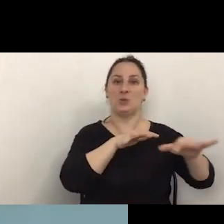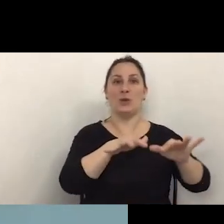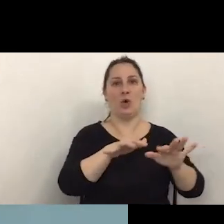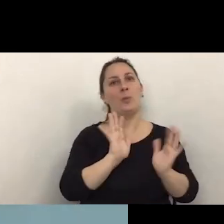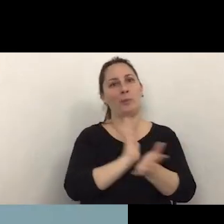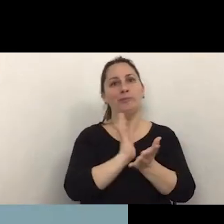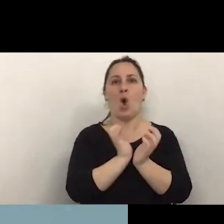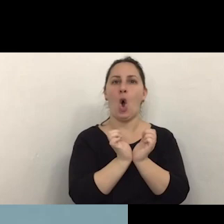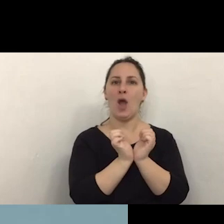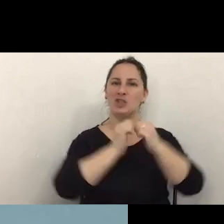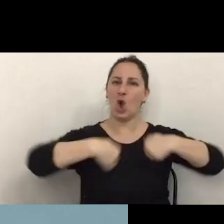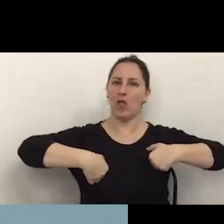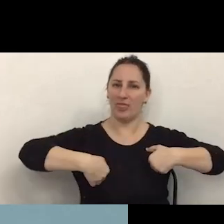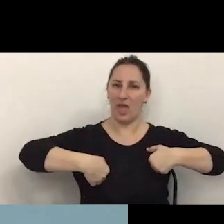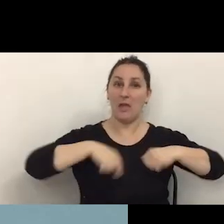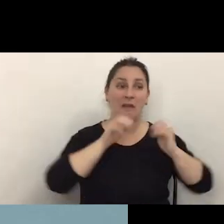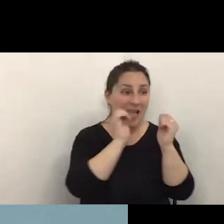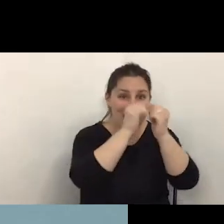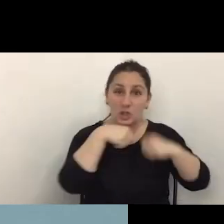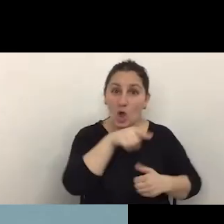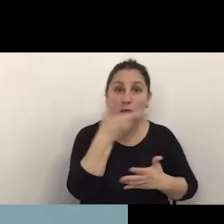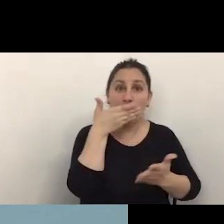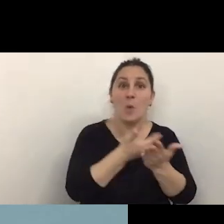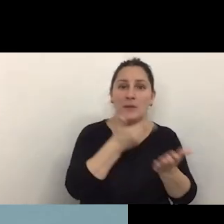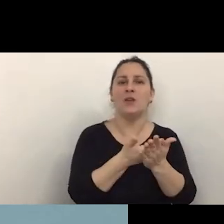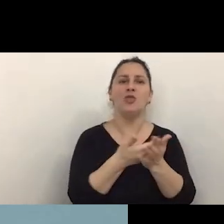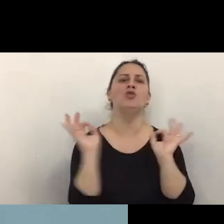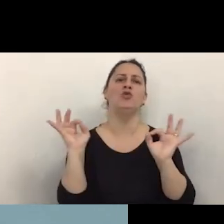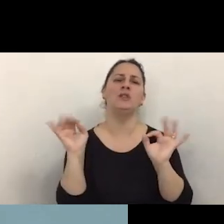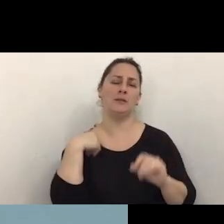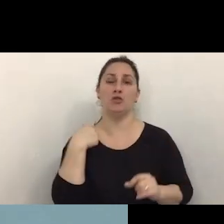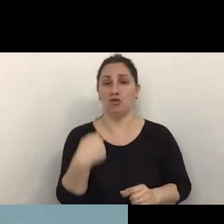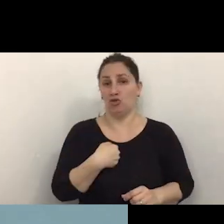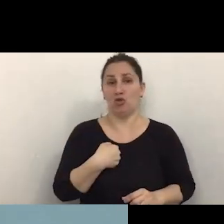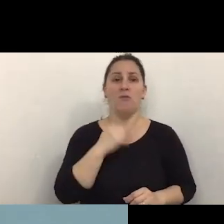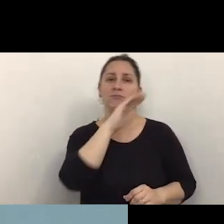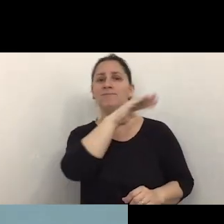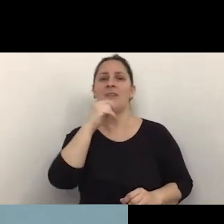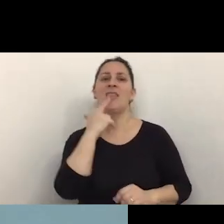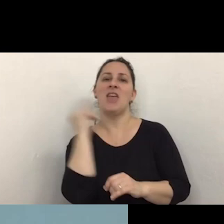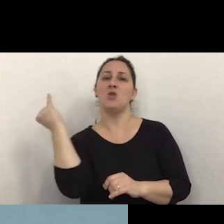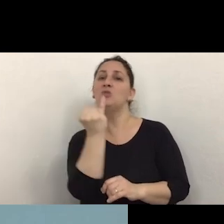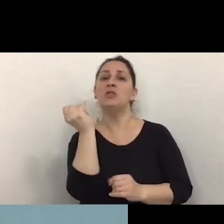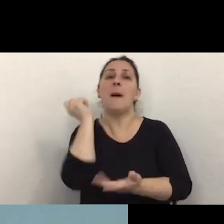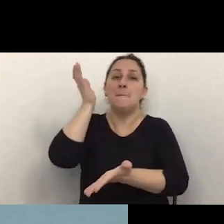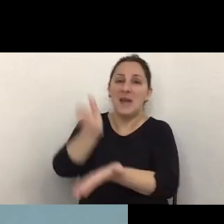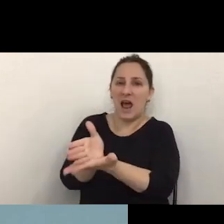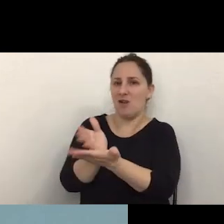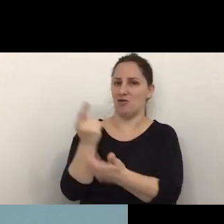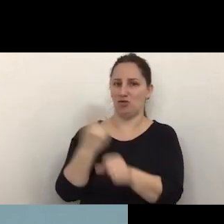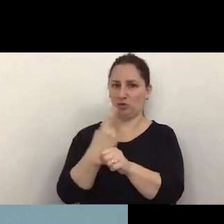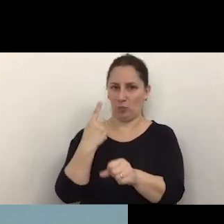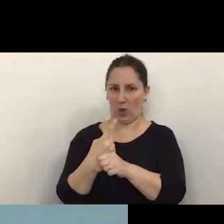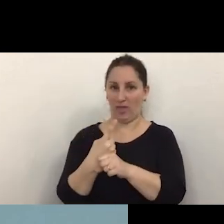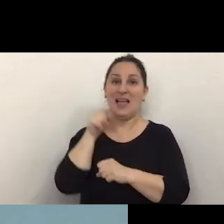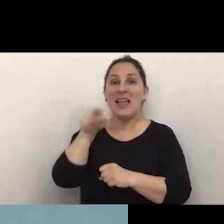ocultar la documentación sería suficiente para que yo no pudiera denunciarlo penalmente, ¿sí? Eso en el